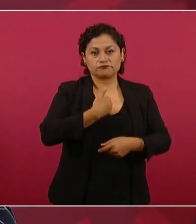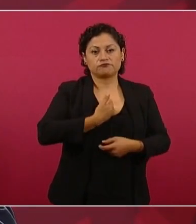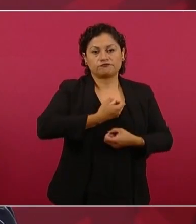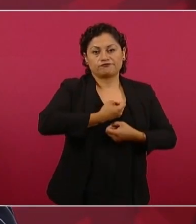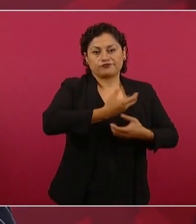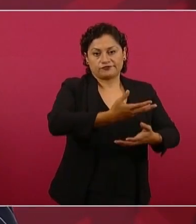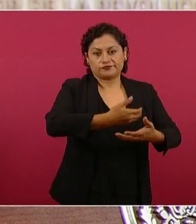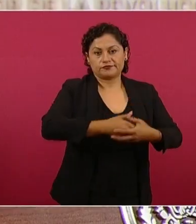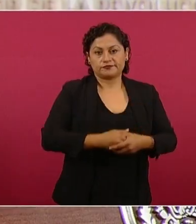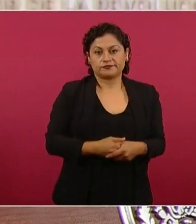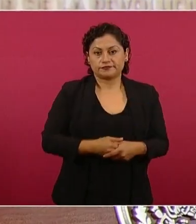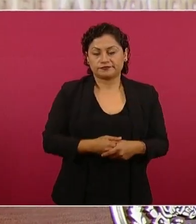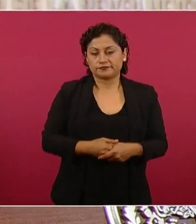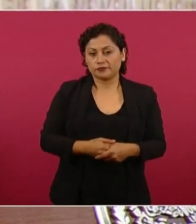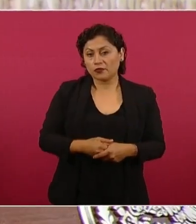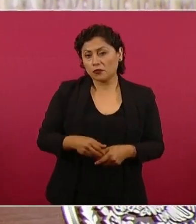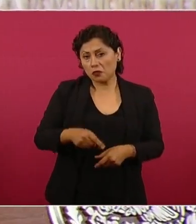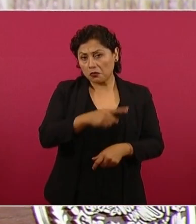él ya había estado